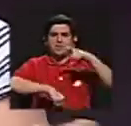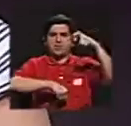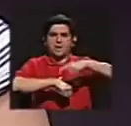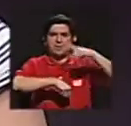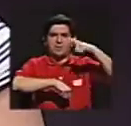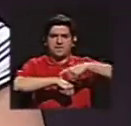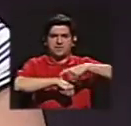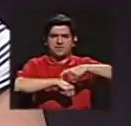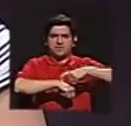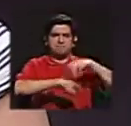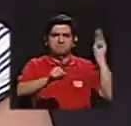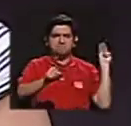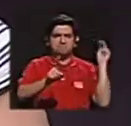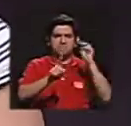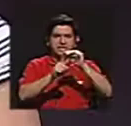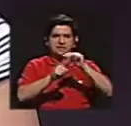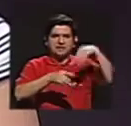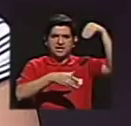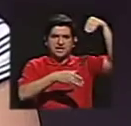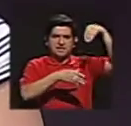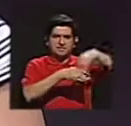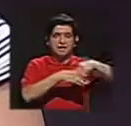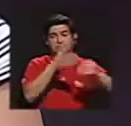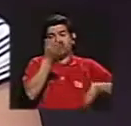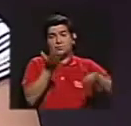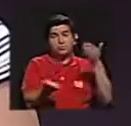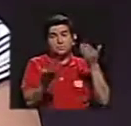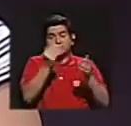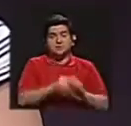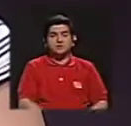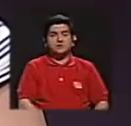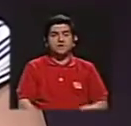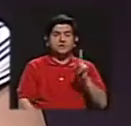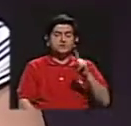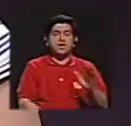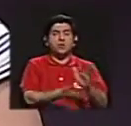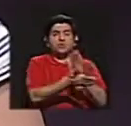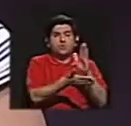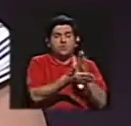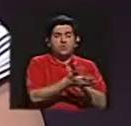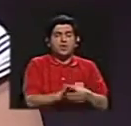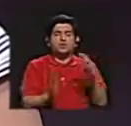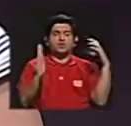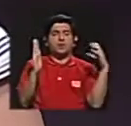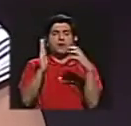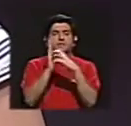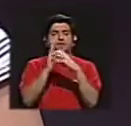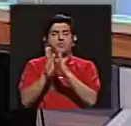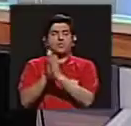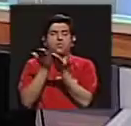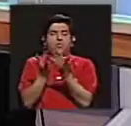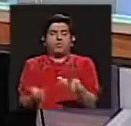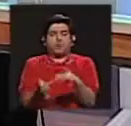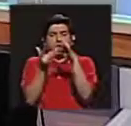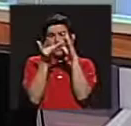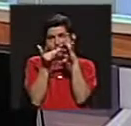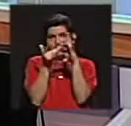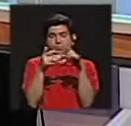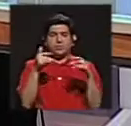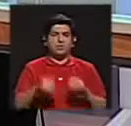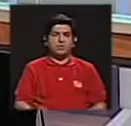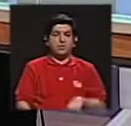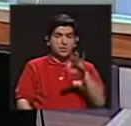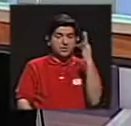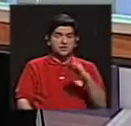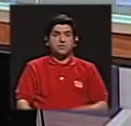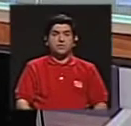tiempo, el mensaje contenido en un tratado, en un artículo, en un libro especializado, y llega